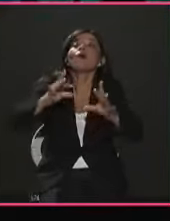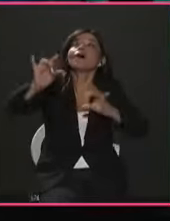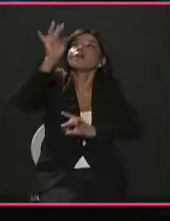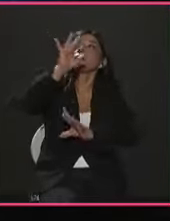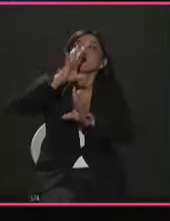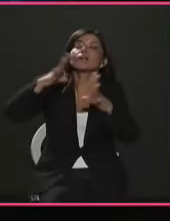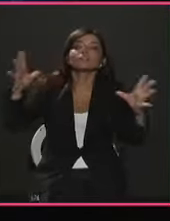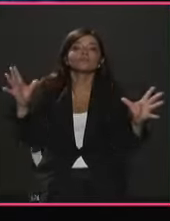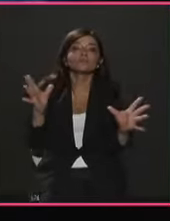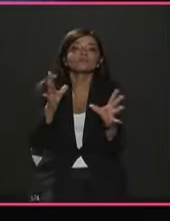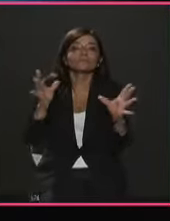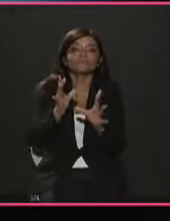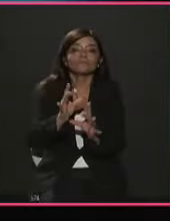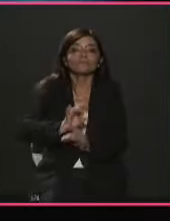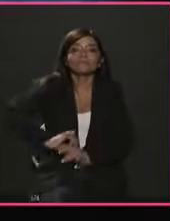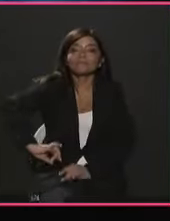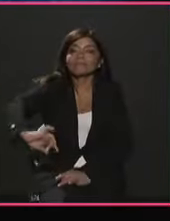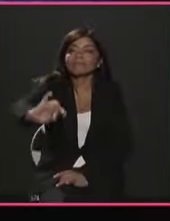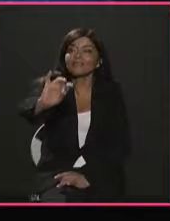Noa